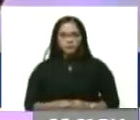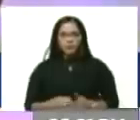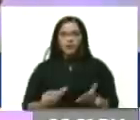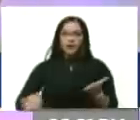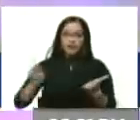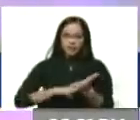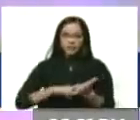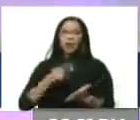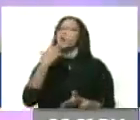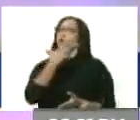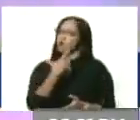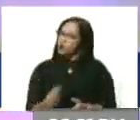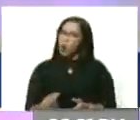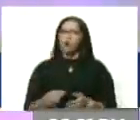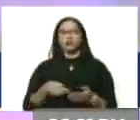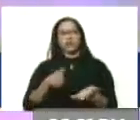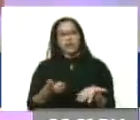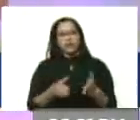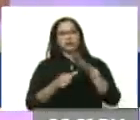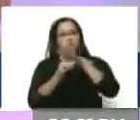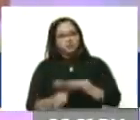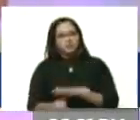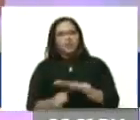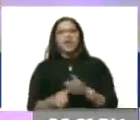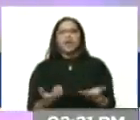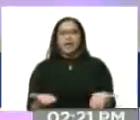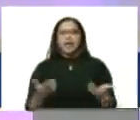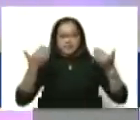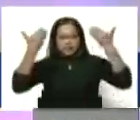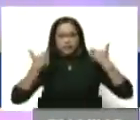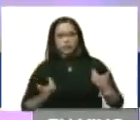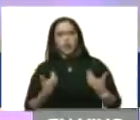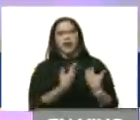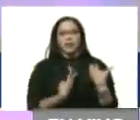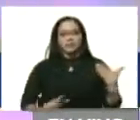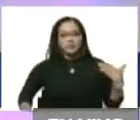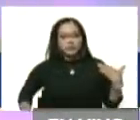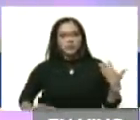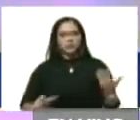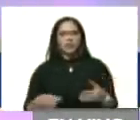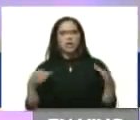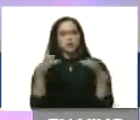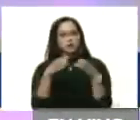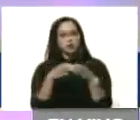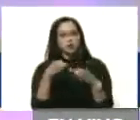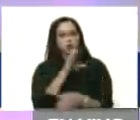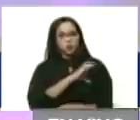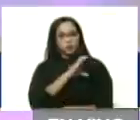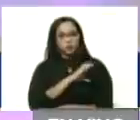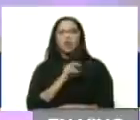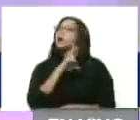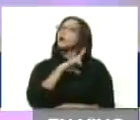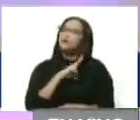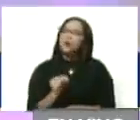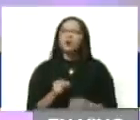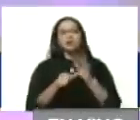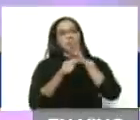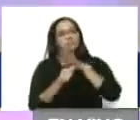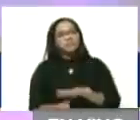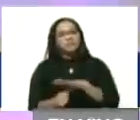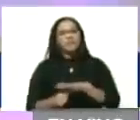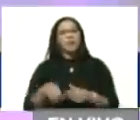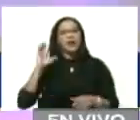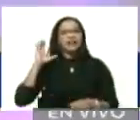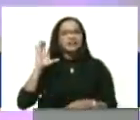Repito, no serán sometidos, en este caso la vicepresidenta ejecutiva y su delegación, no serán sometidos por el